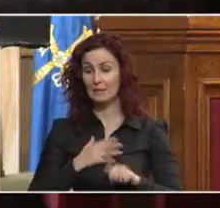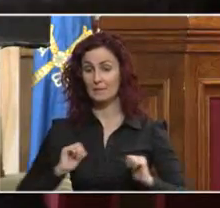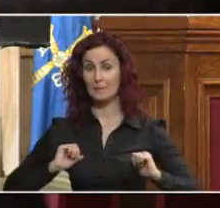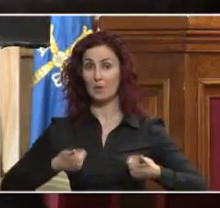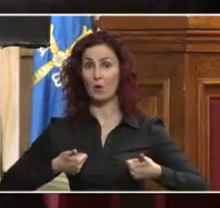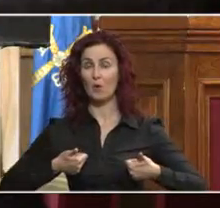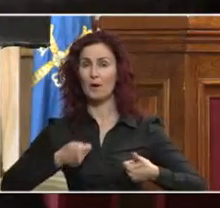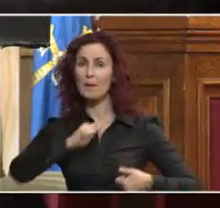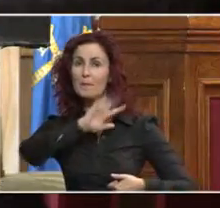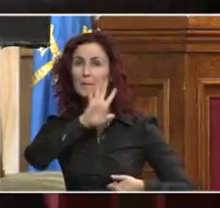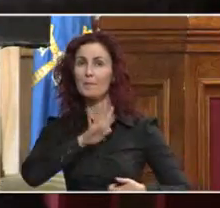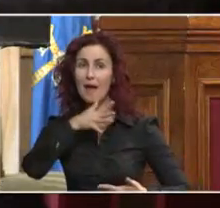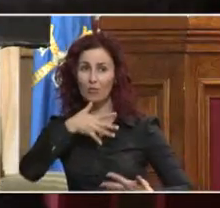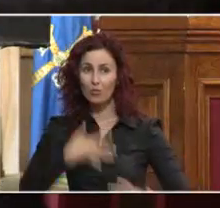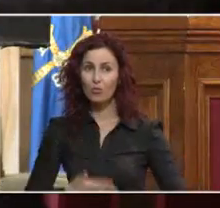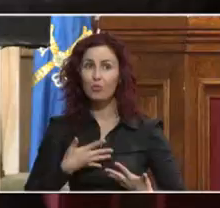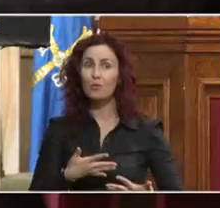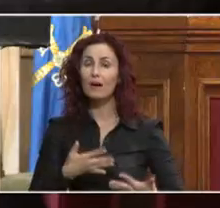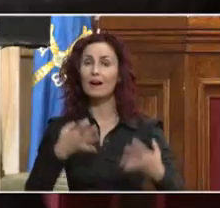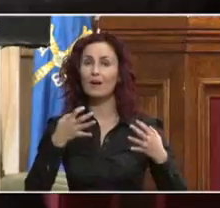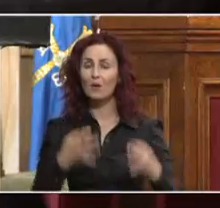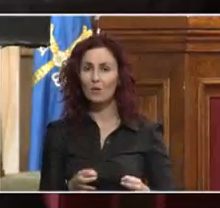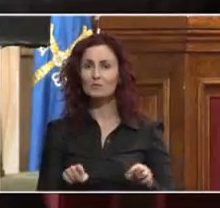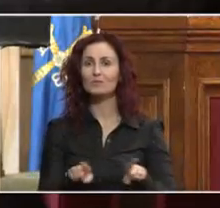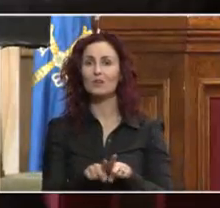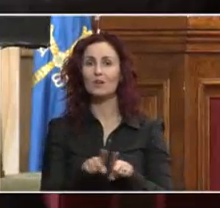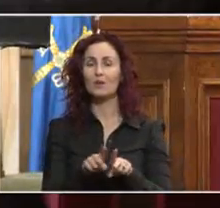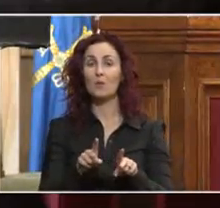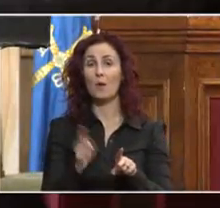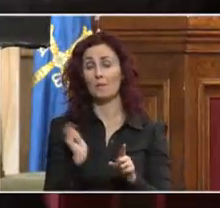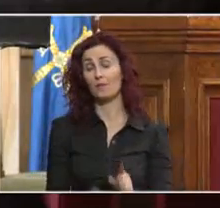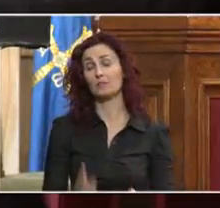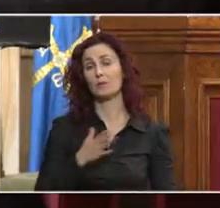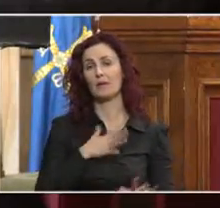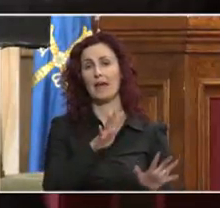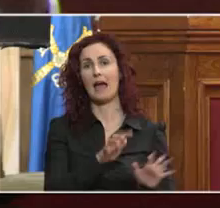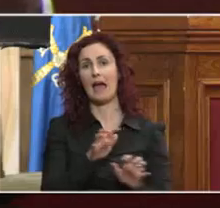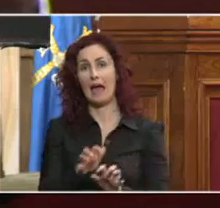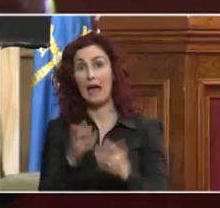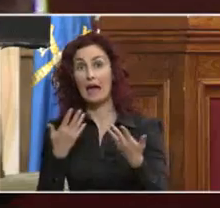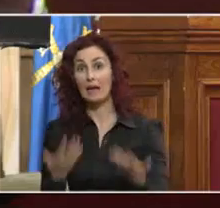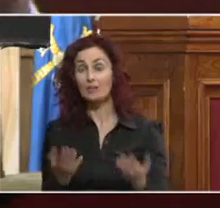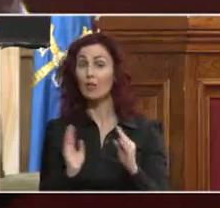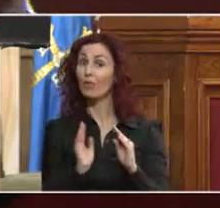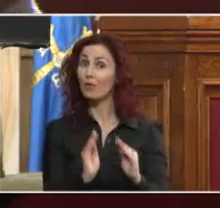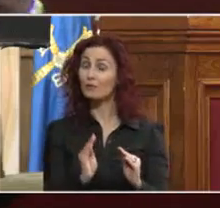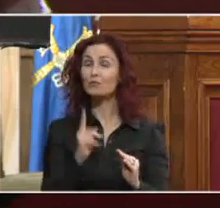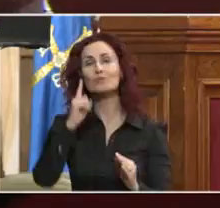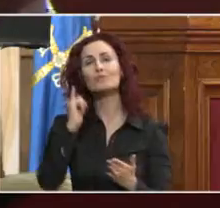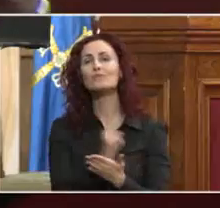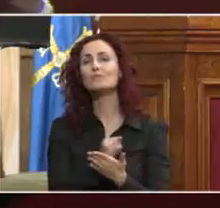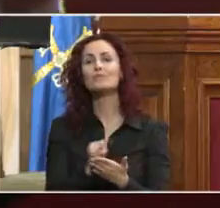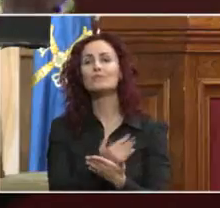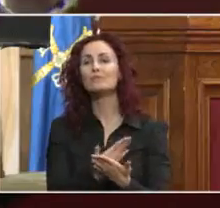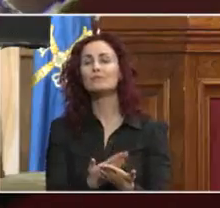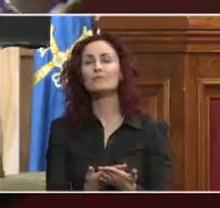siendo muy parecido al actual. Fuimos aprendiendo mucho del oficio. Pero ahí la prueba es que hay